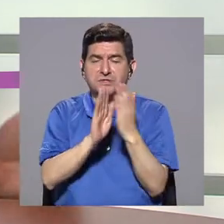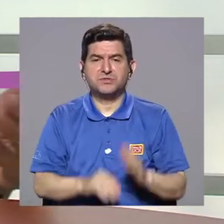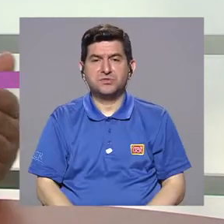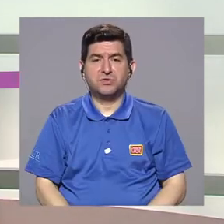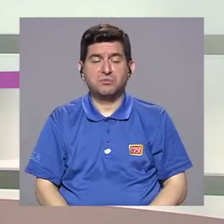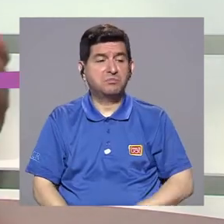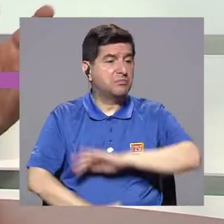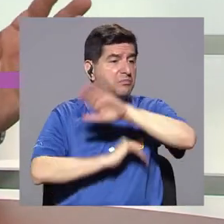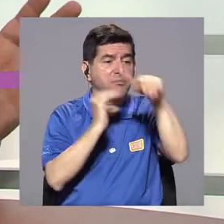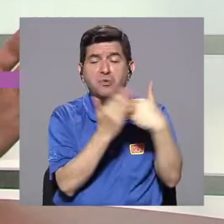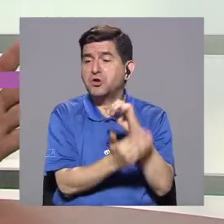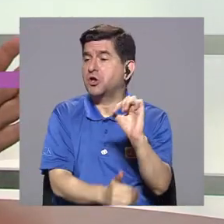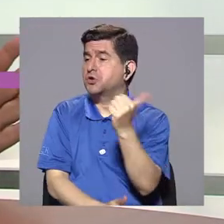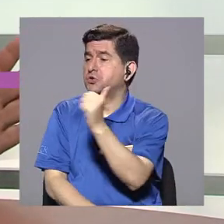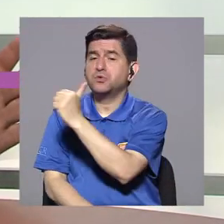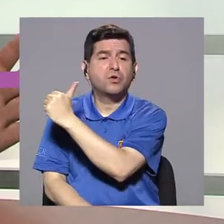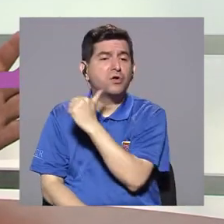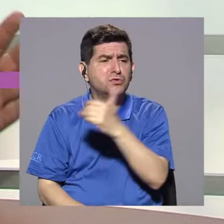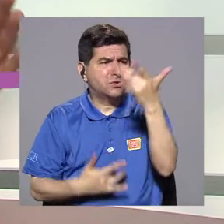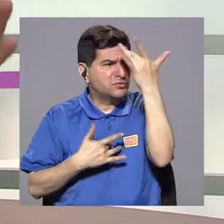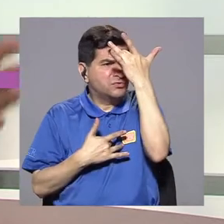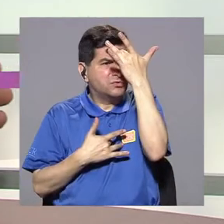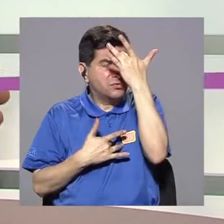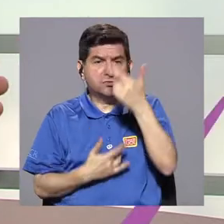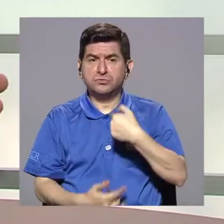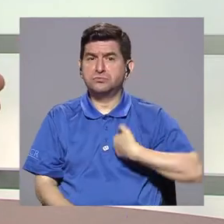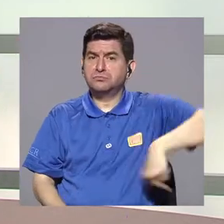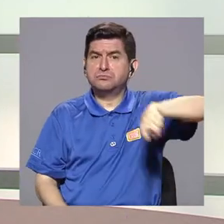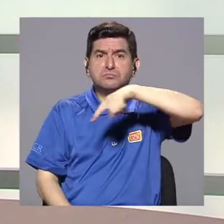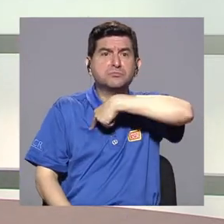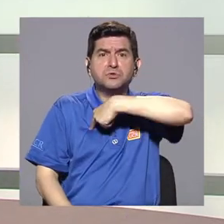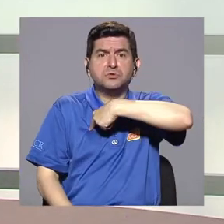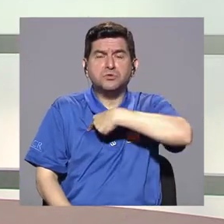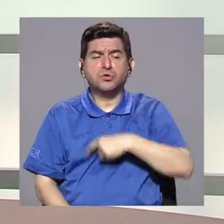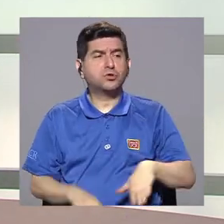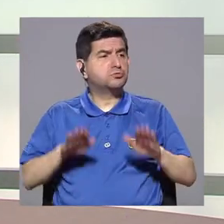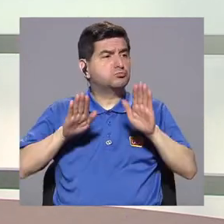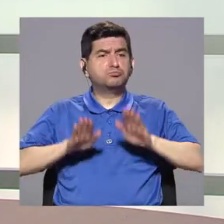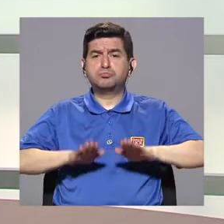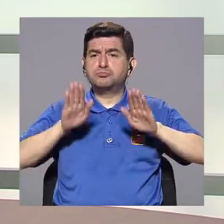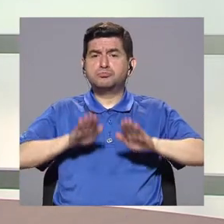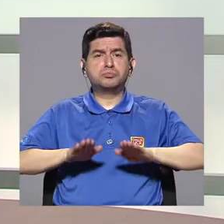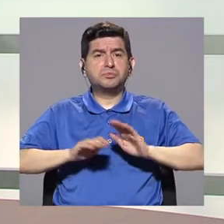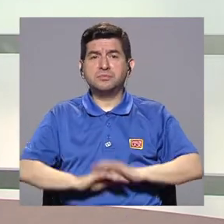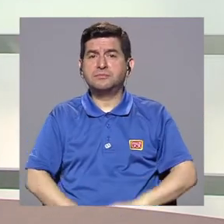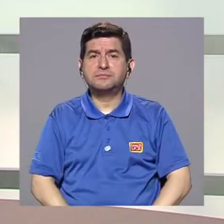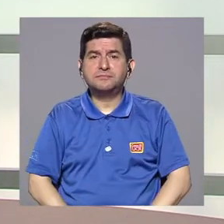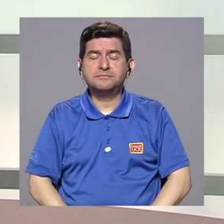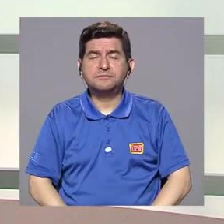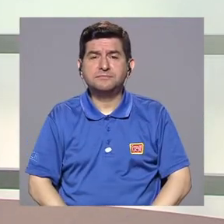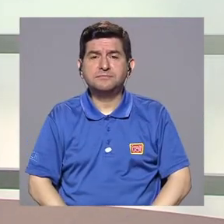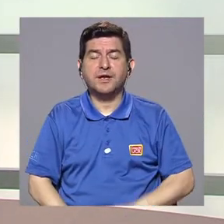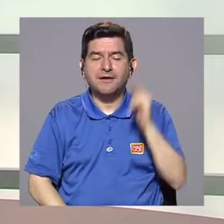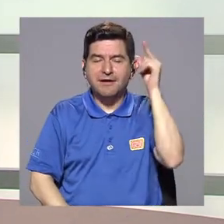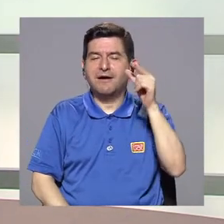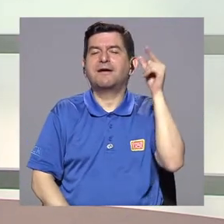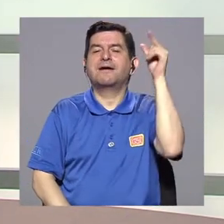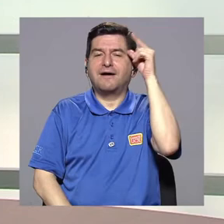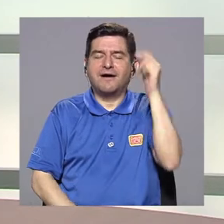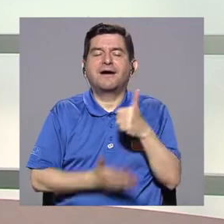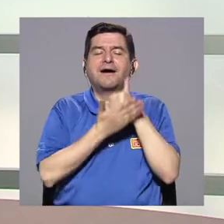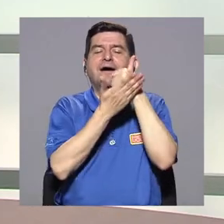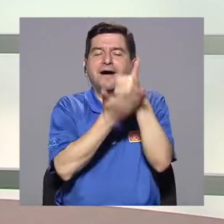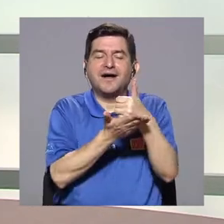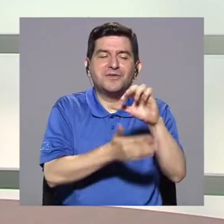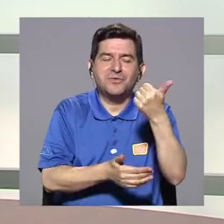porque vemos a todos los demás, ¿verdad?, que están enfermos, y nosotros pasamos tranquilos, desapercibidos, y